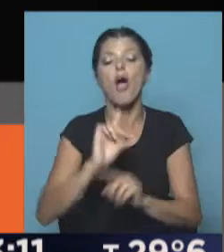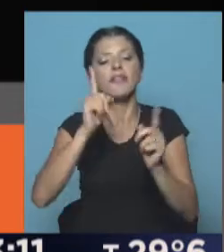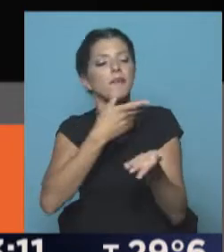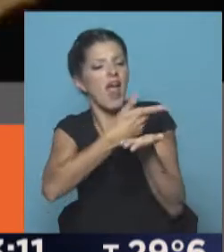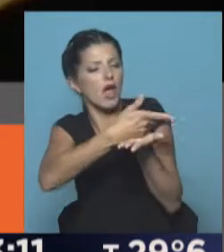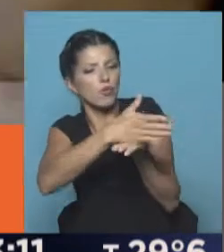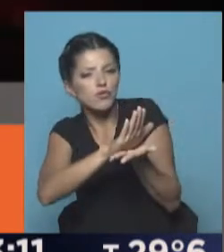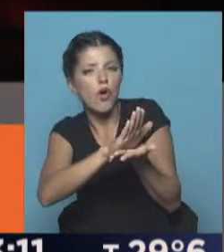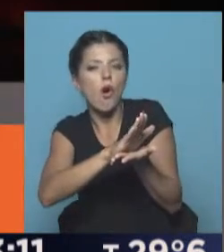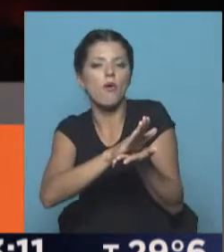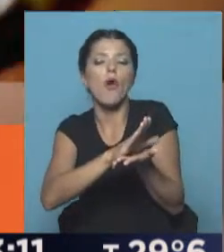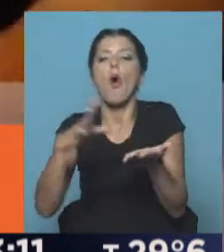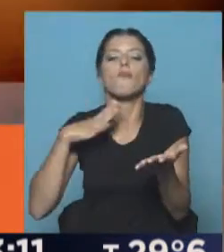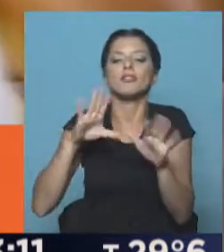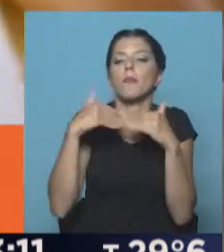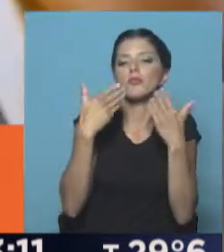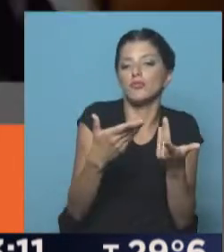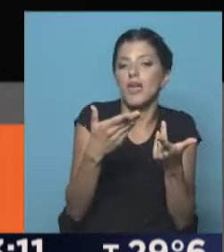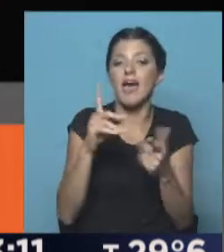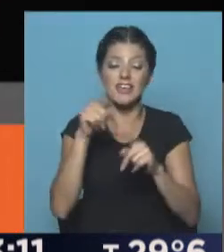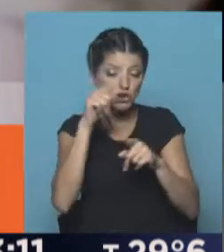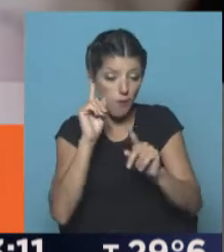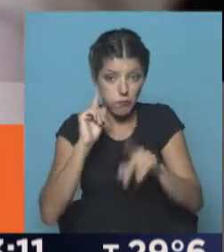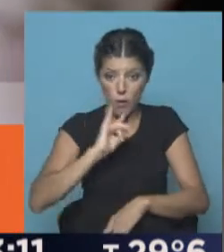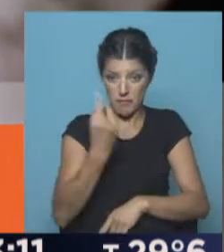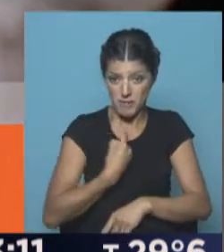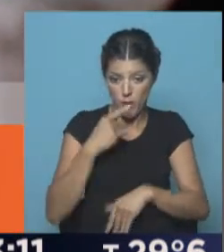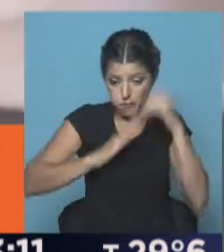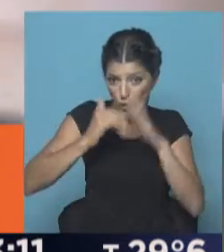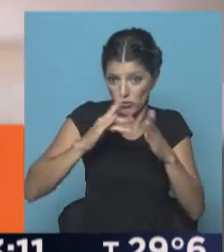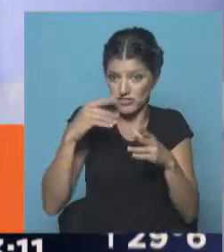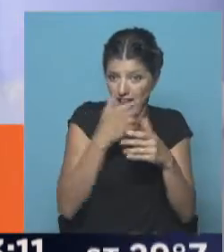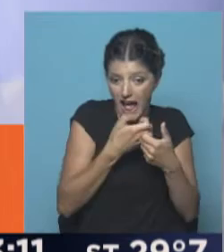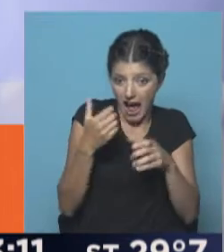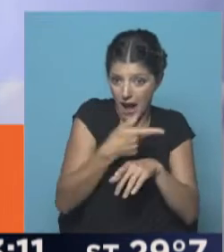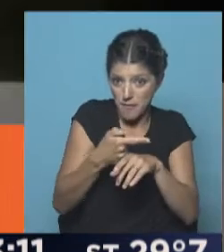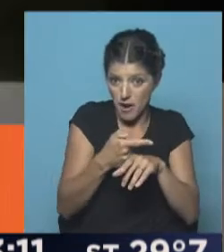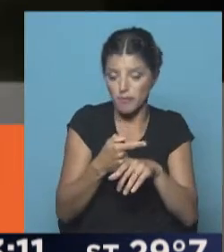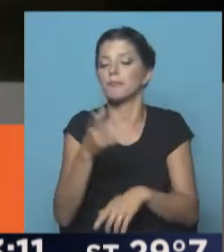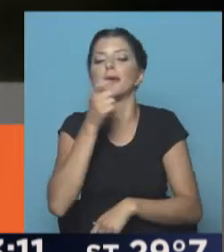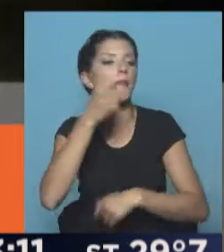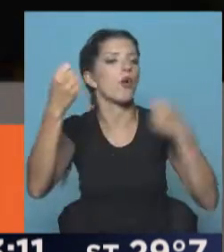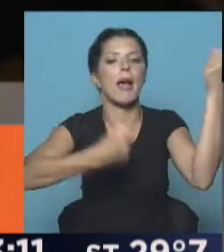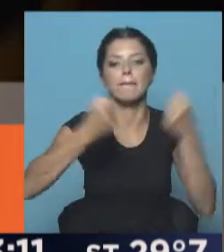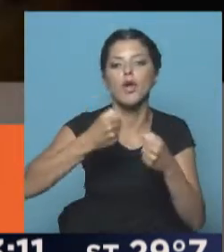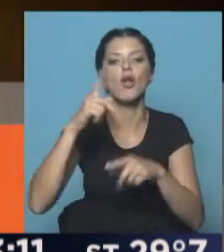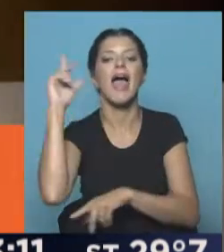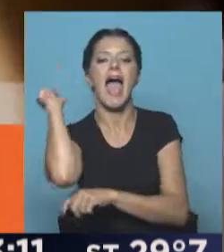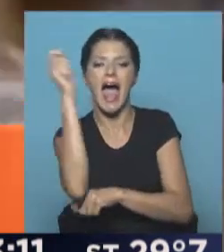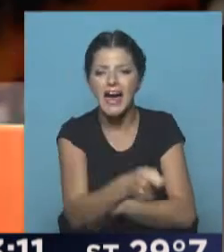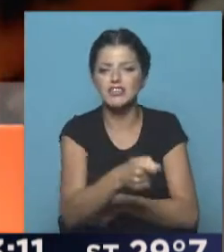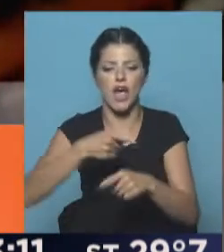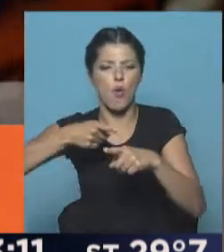oportunidades con armas no convencionales que pueden conseguirse en cualquier parte. Camiones, hachas,